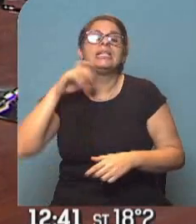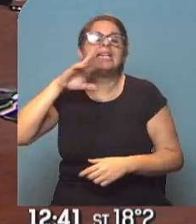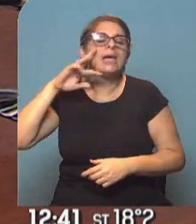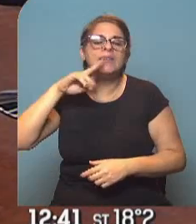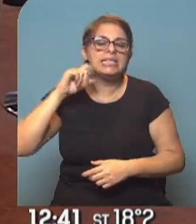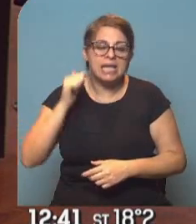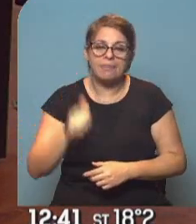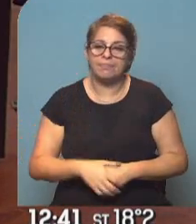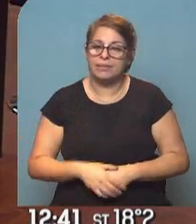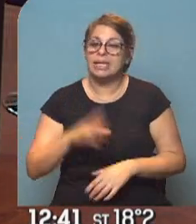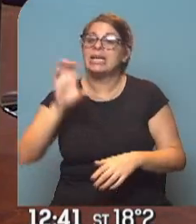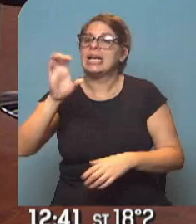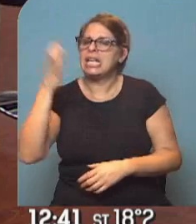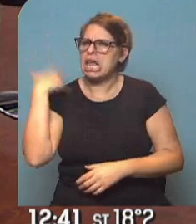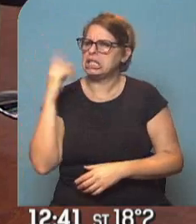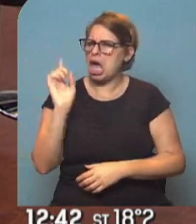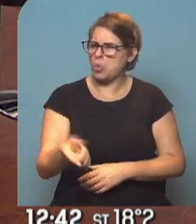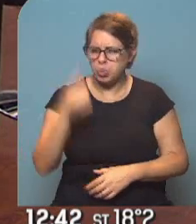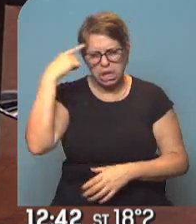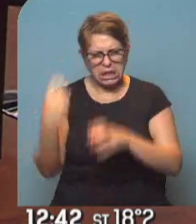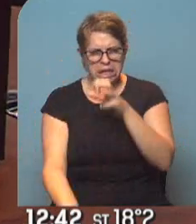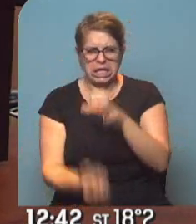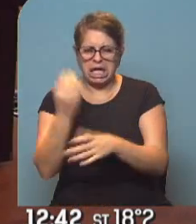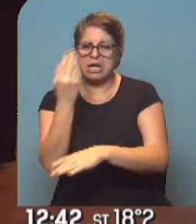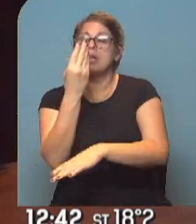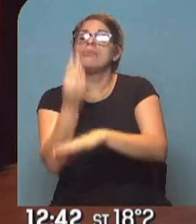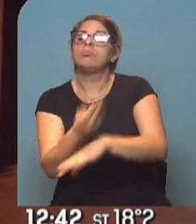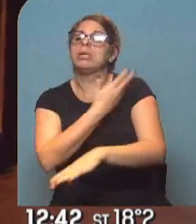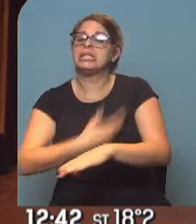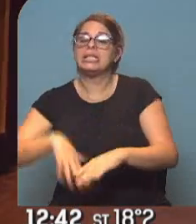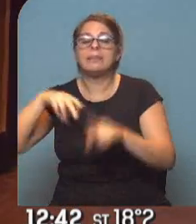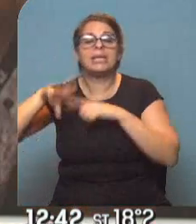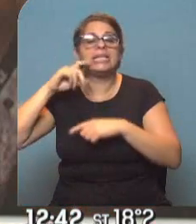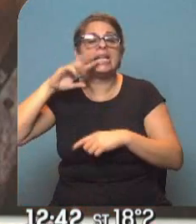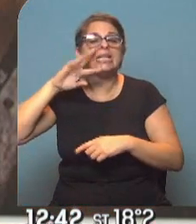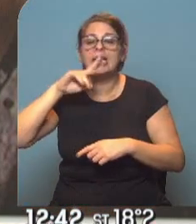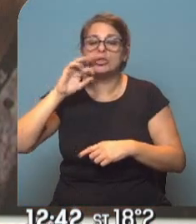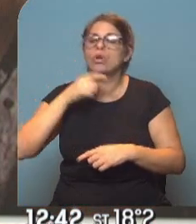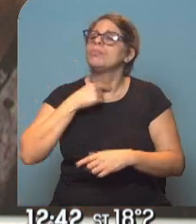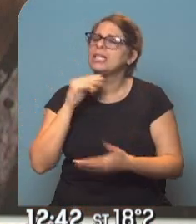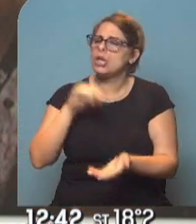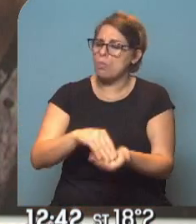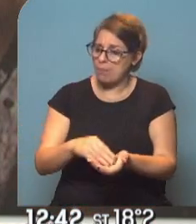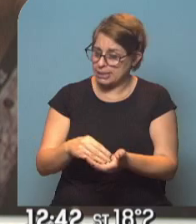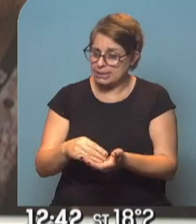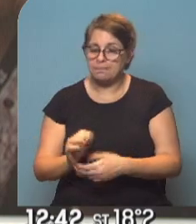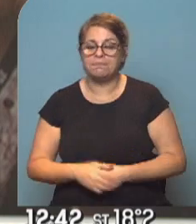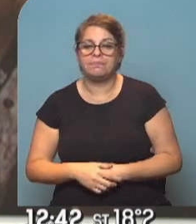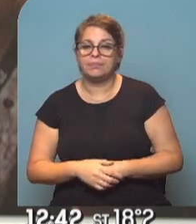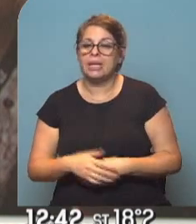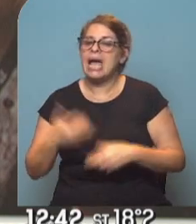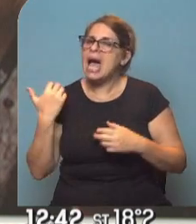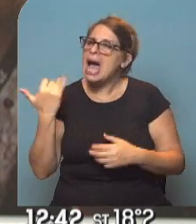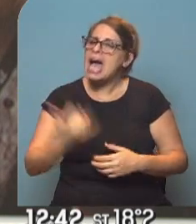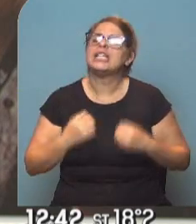además es el canal que fue acusado de crear al presidente Peña Nieto. No, quería agregar, completando lo que vos decís, que me parece que hay un